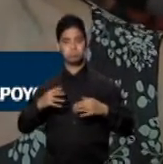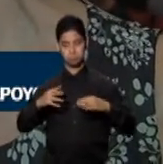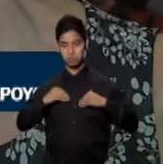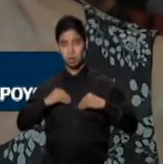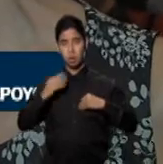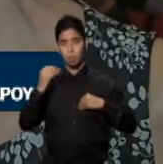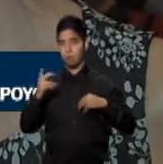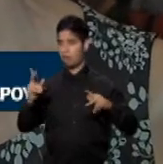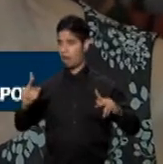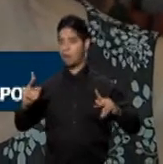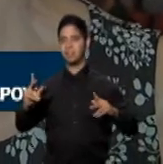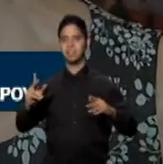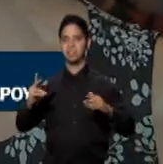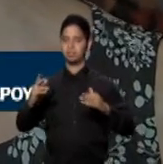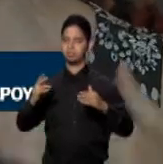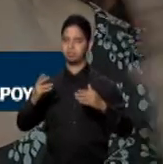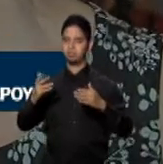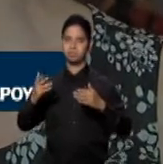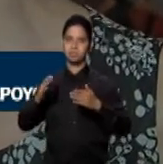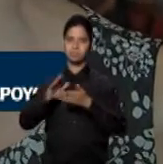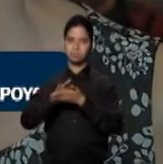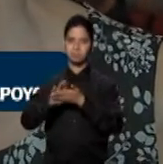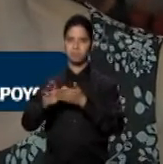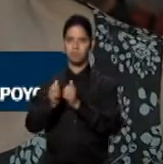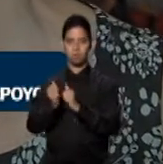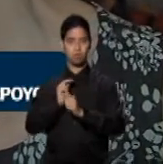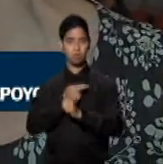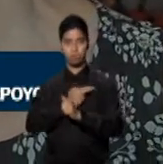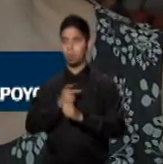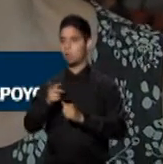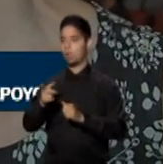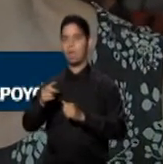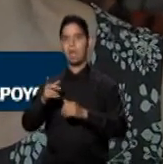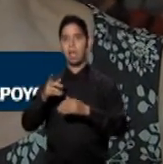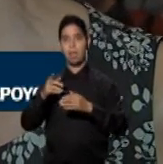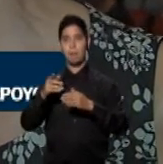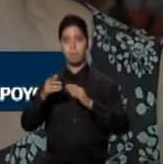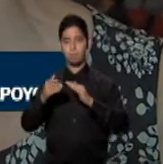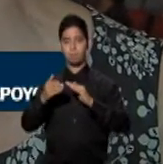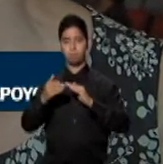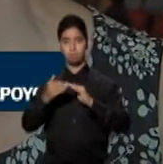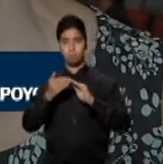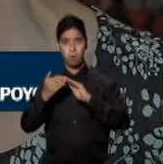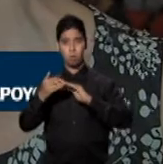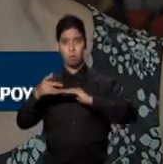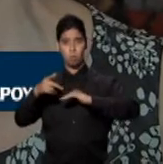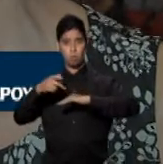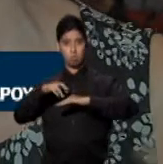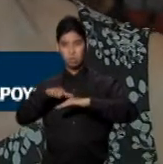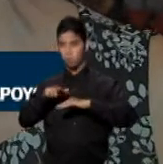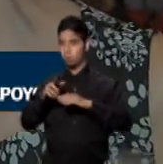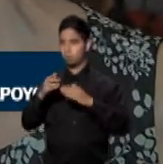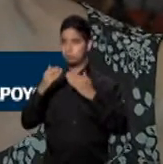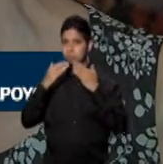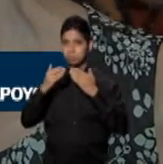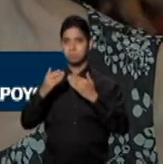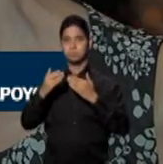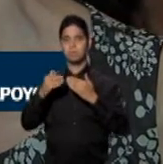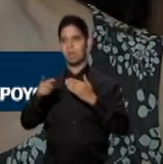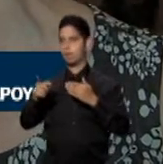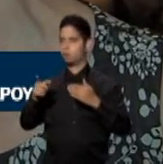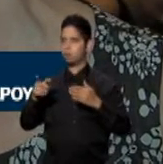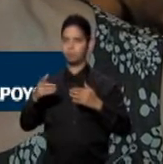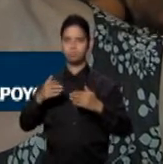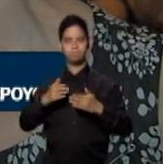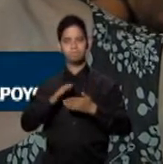nos ha manifestado. El agradecimiento al pueblo es, o sea, no vamos a terminar nunca de agradecer cómo el pueblo se ha volcado